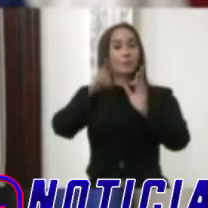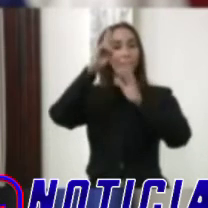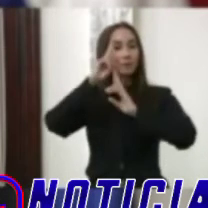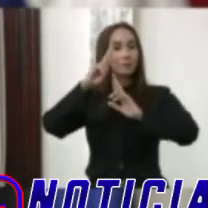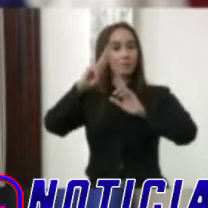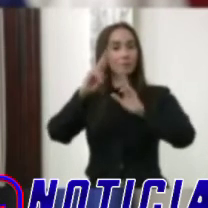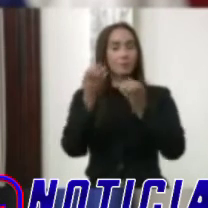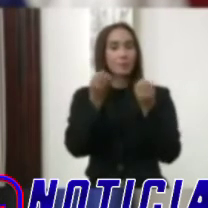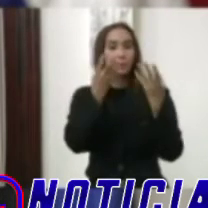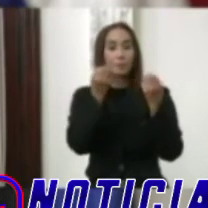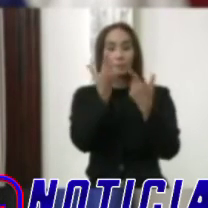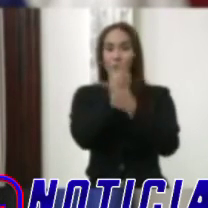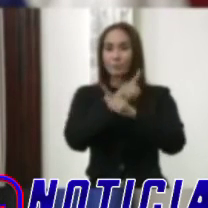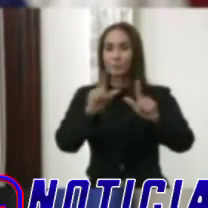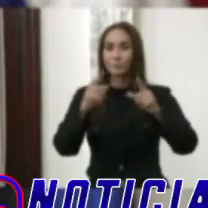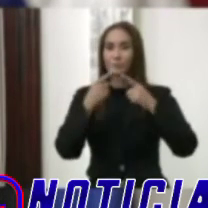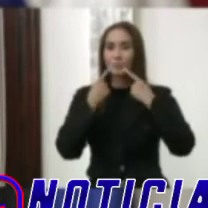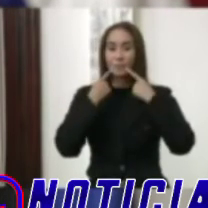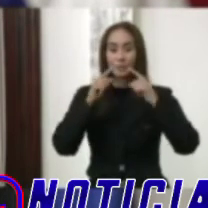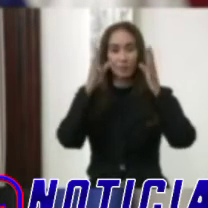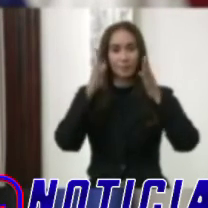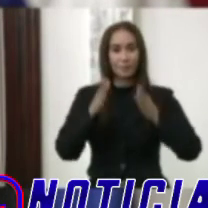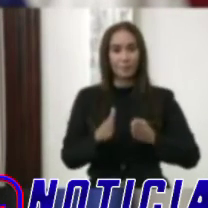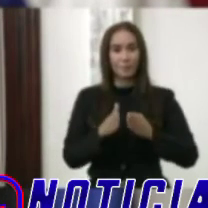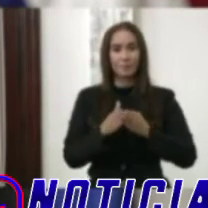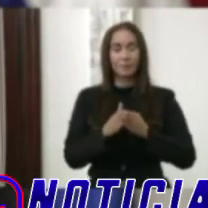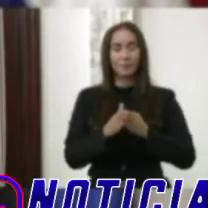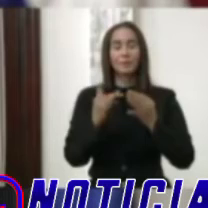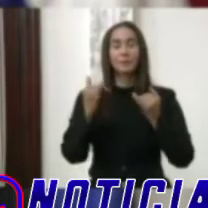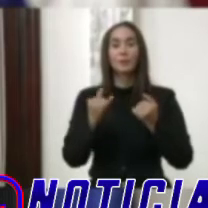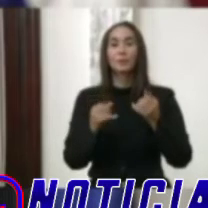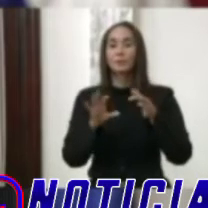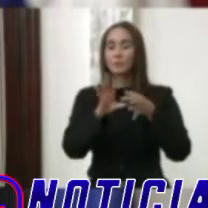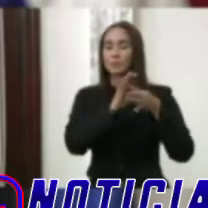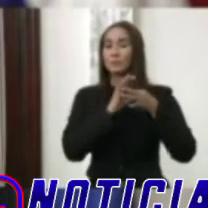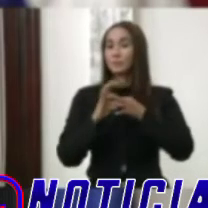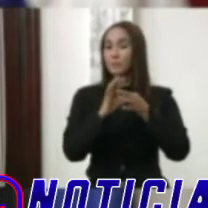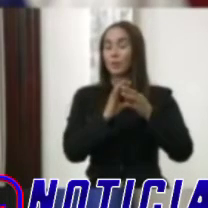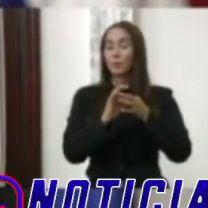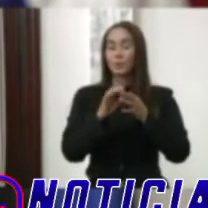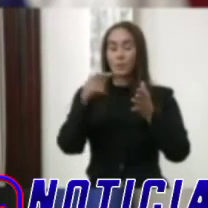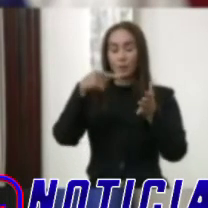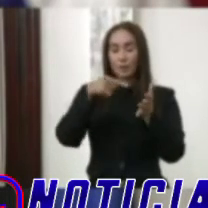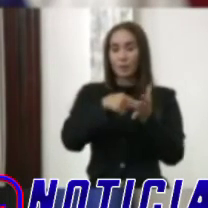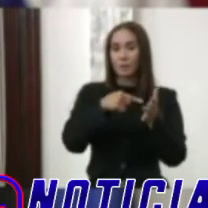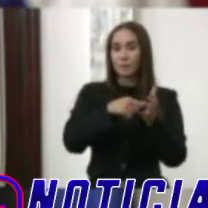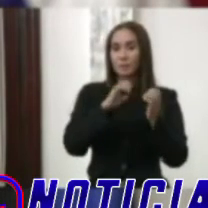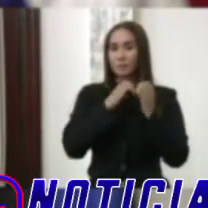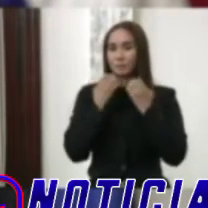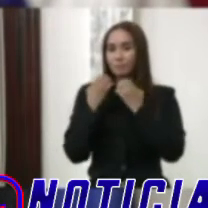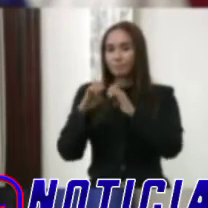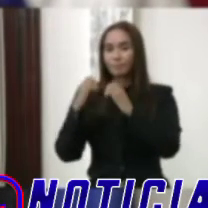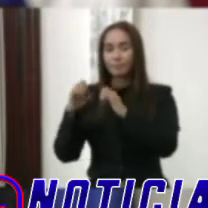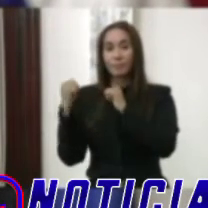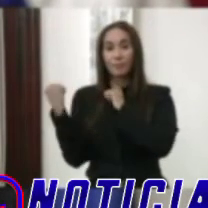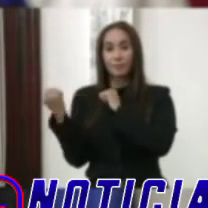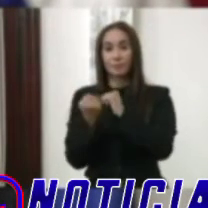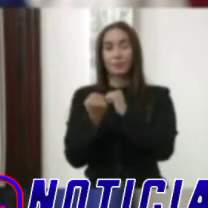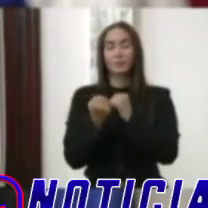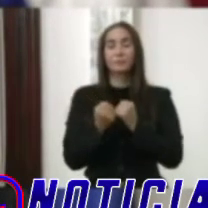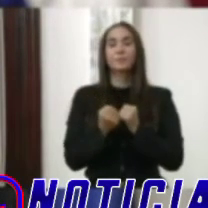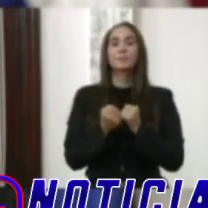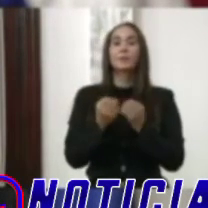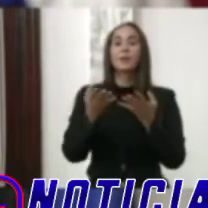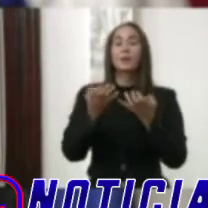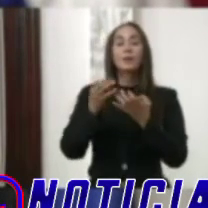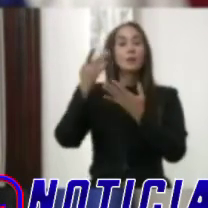libertad de prensa, se adhiera formalmente hoy a este supremo y vital esfuerzo que esperamos